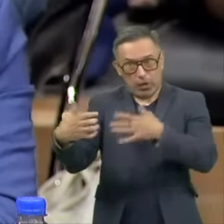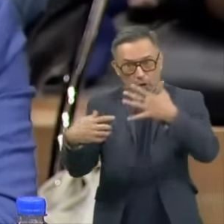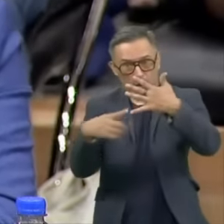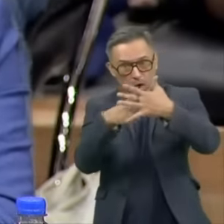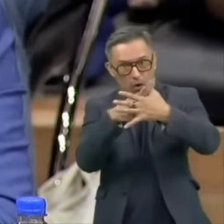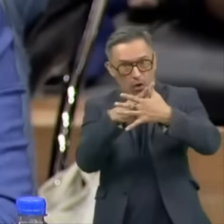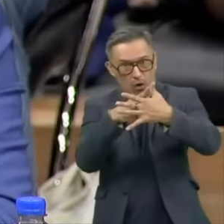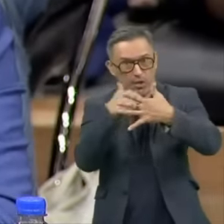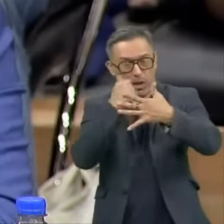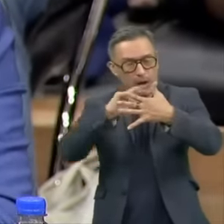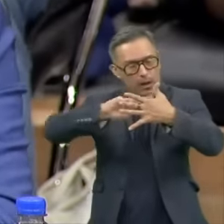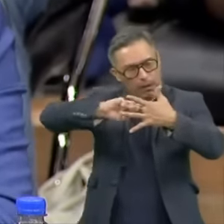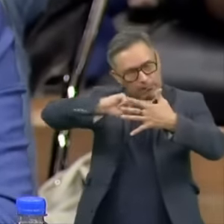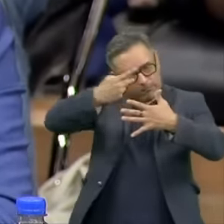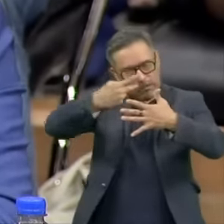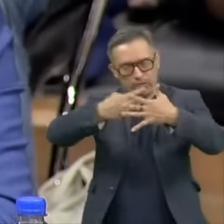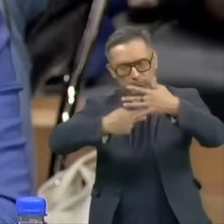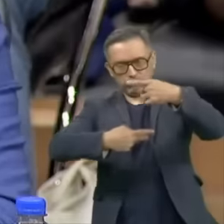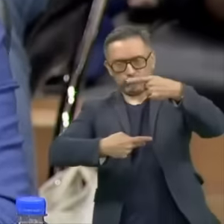fue la voluntad popular.